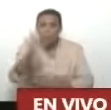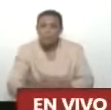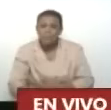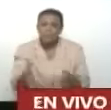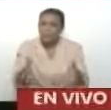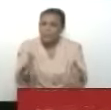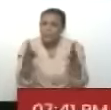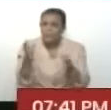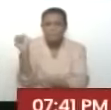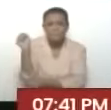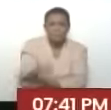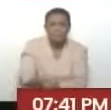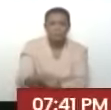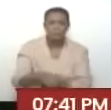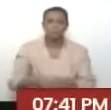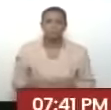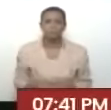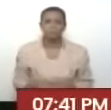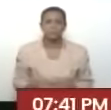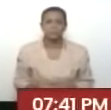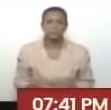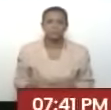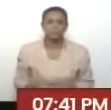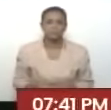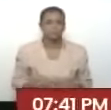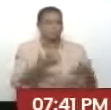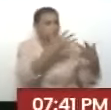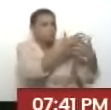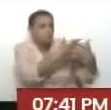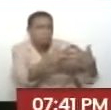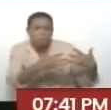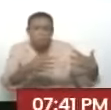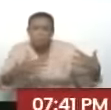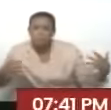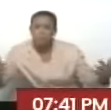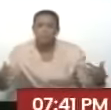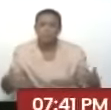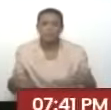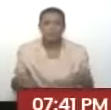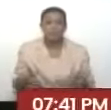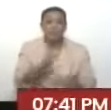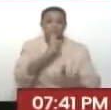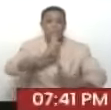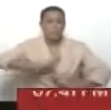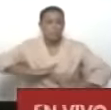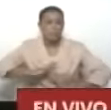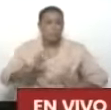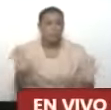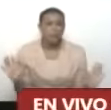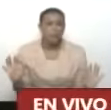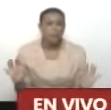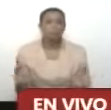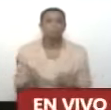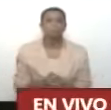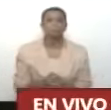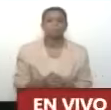Bueno, una noticia que circuló desde anoche, cuando se dieron los resultados electorales. Hoy